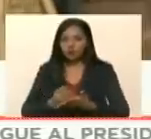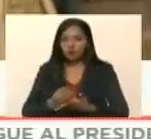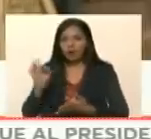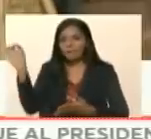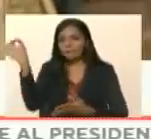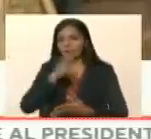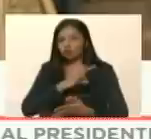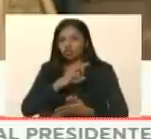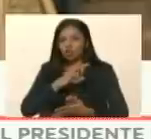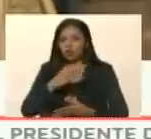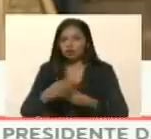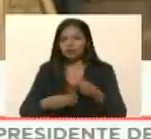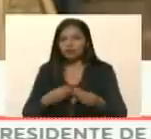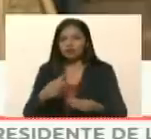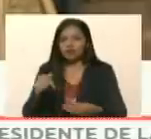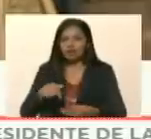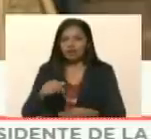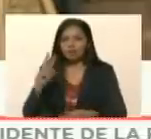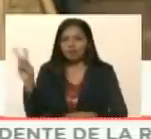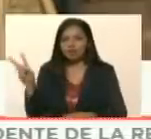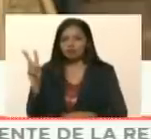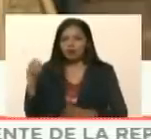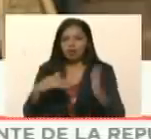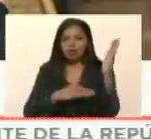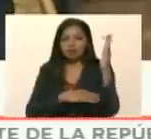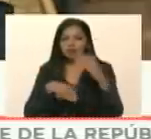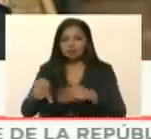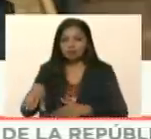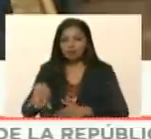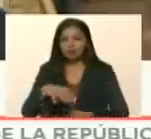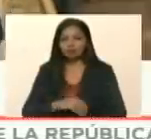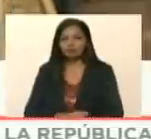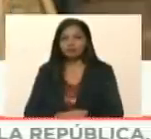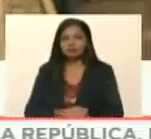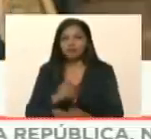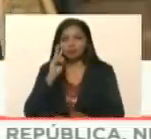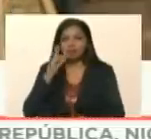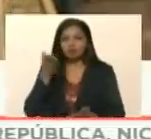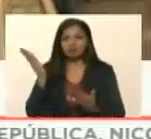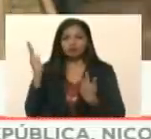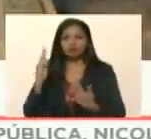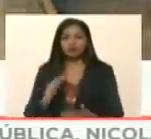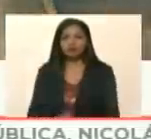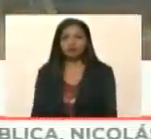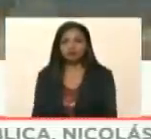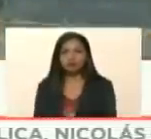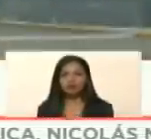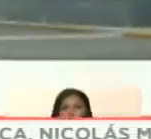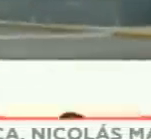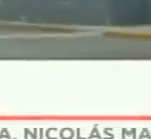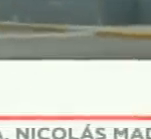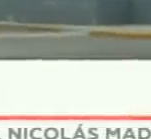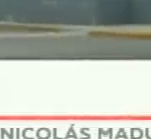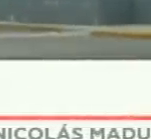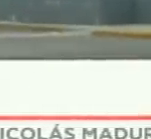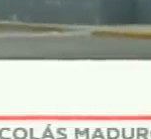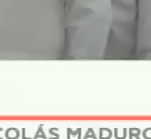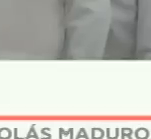Caprino Porcino del estado Lara, viento en popa. Adelante, pues.